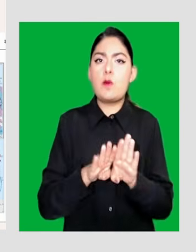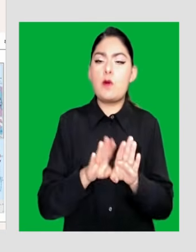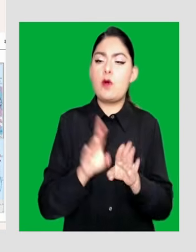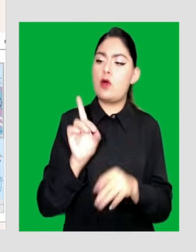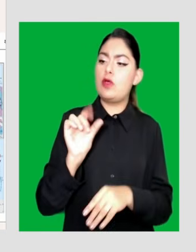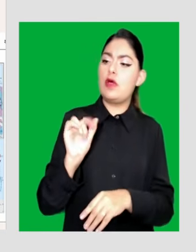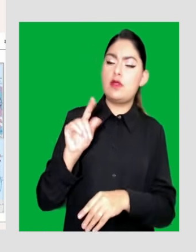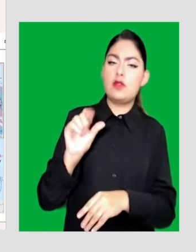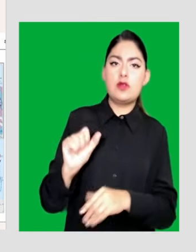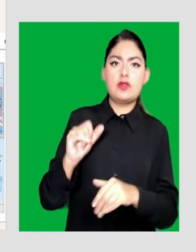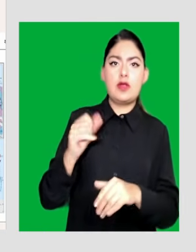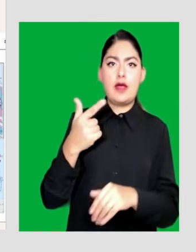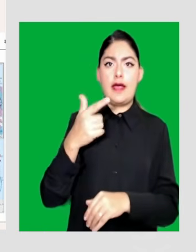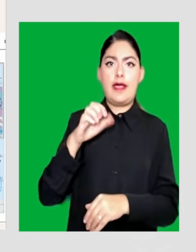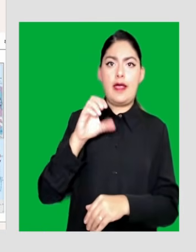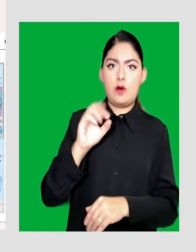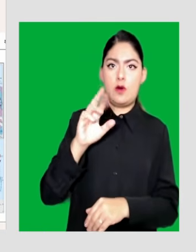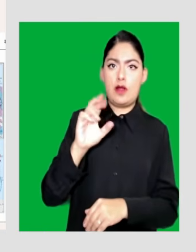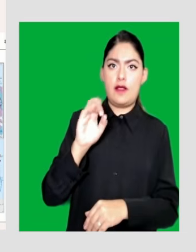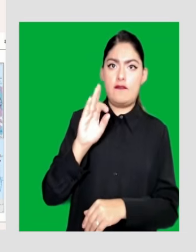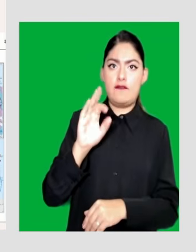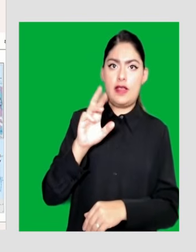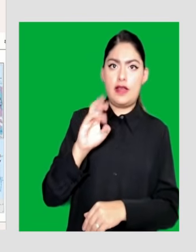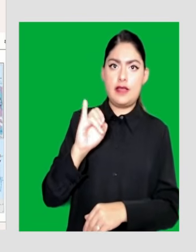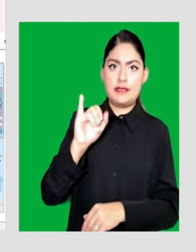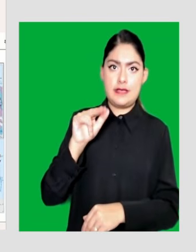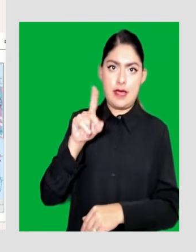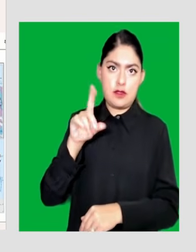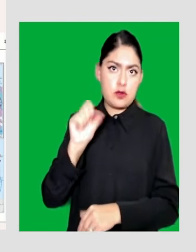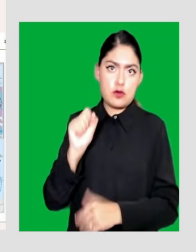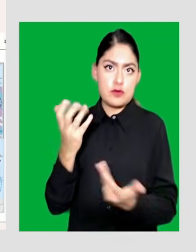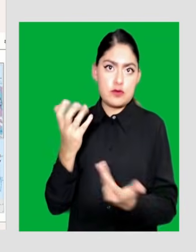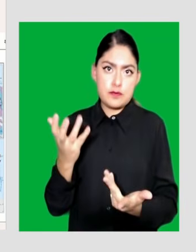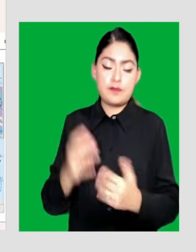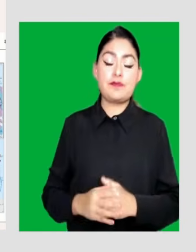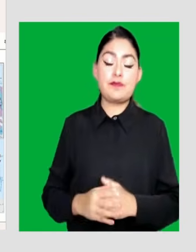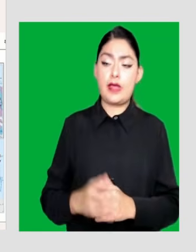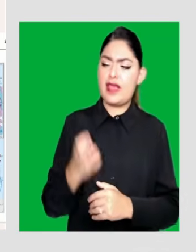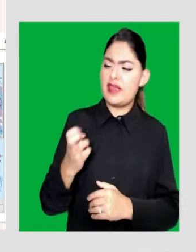que nos ayudarán a comprender y analizar mejor nuestro entorno.